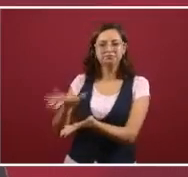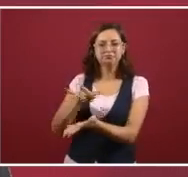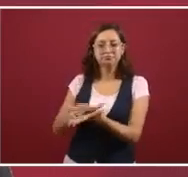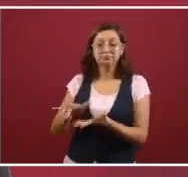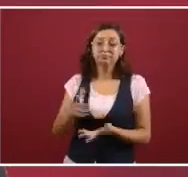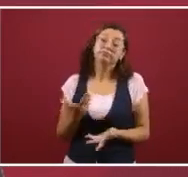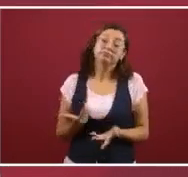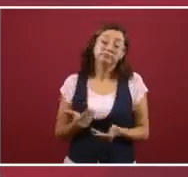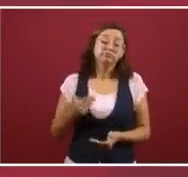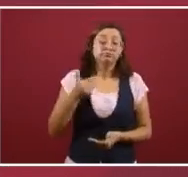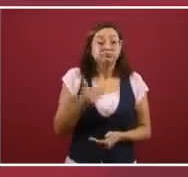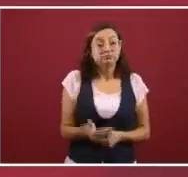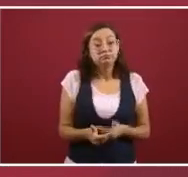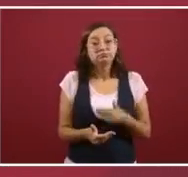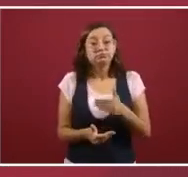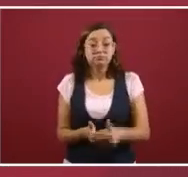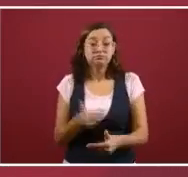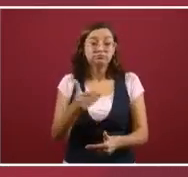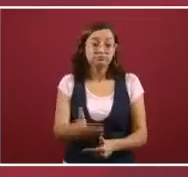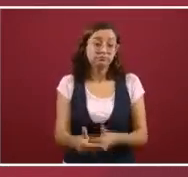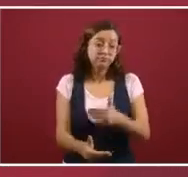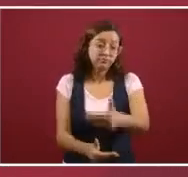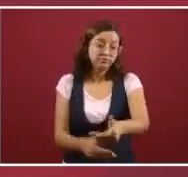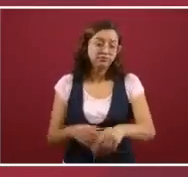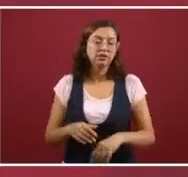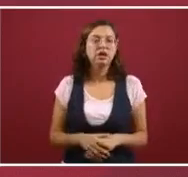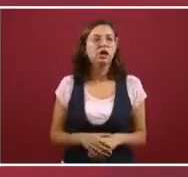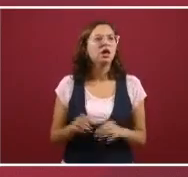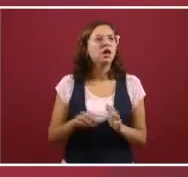proceso. Yo les pongo un ejemplo.